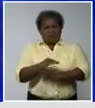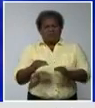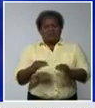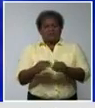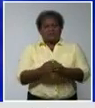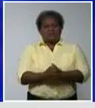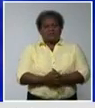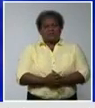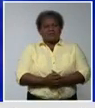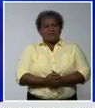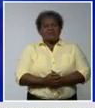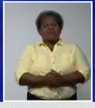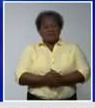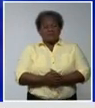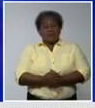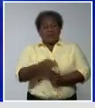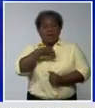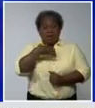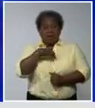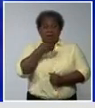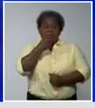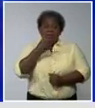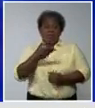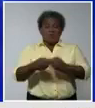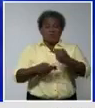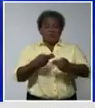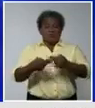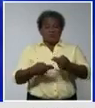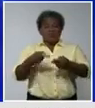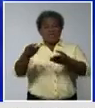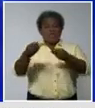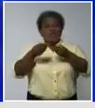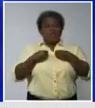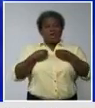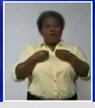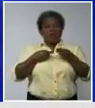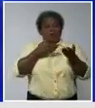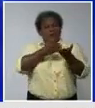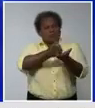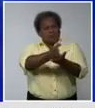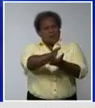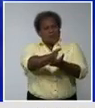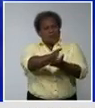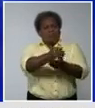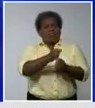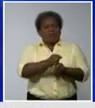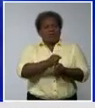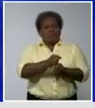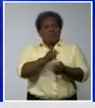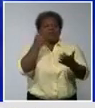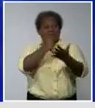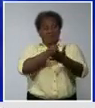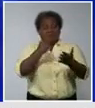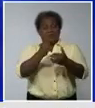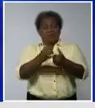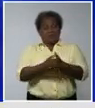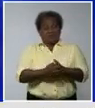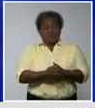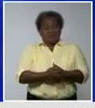posibilidades económicas para poderlo, porque da una estabilidad en el diagnóstico en el territorio. Ellos